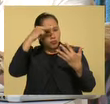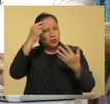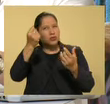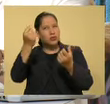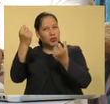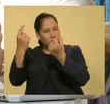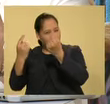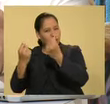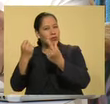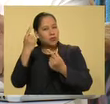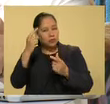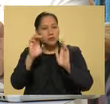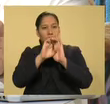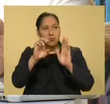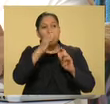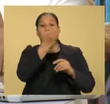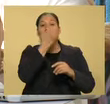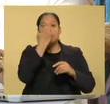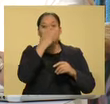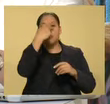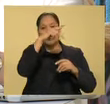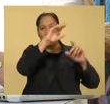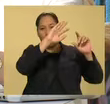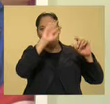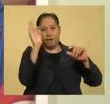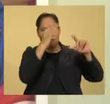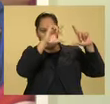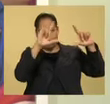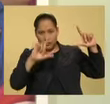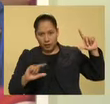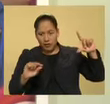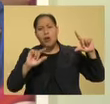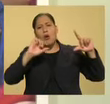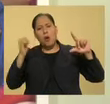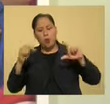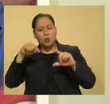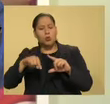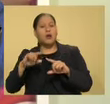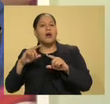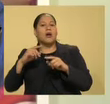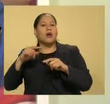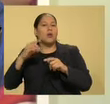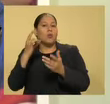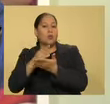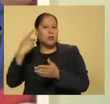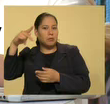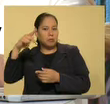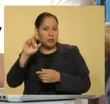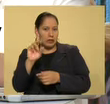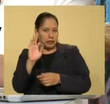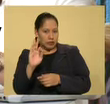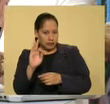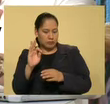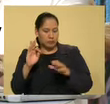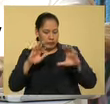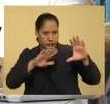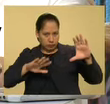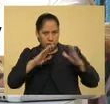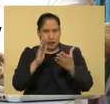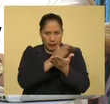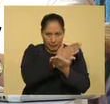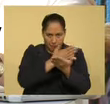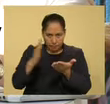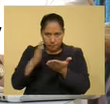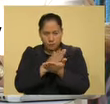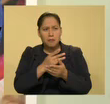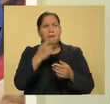escuelas que son competencia federal y hay escuelas que son competencia del gobierno del Distrito Federal. Sin embargo, las disposiciones